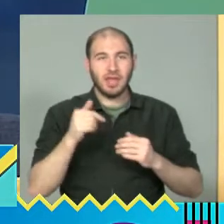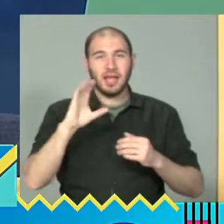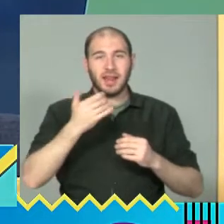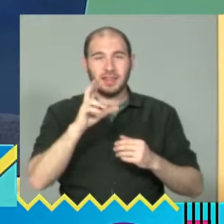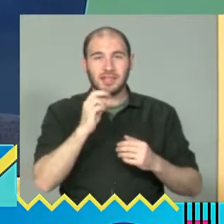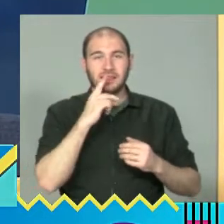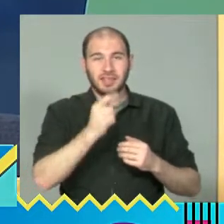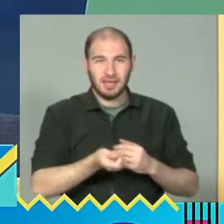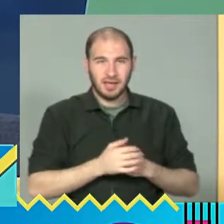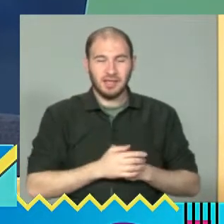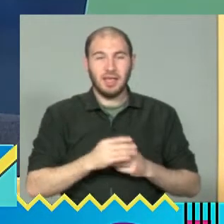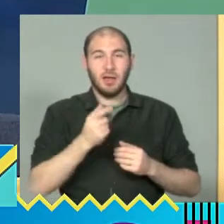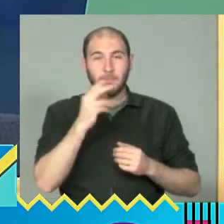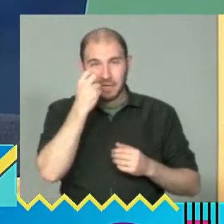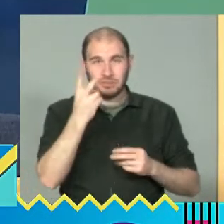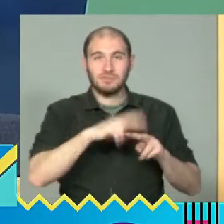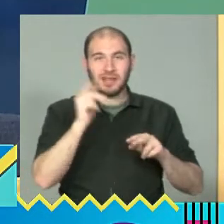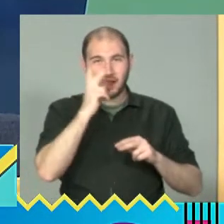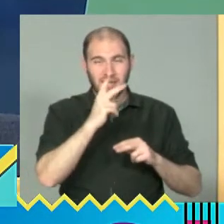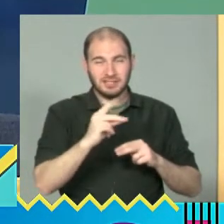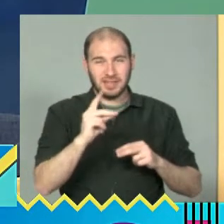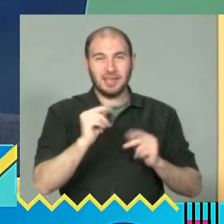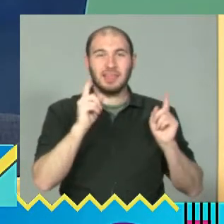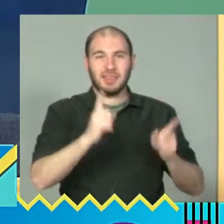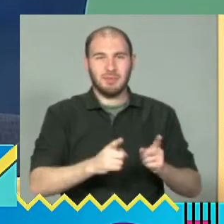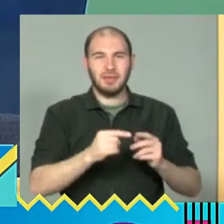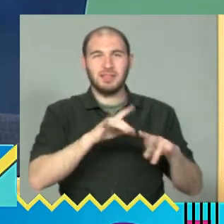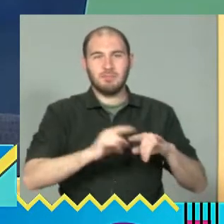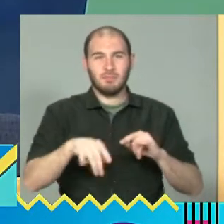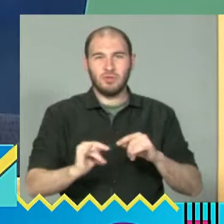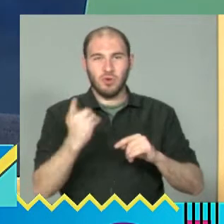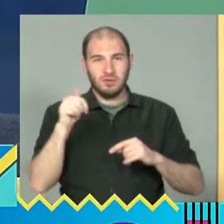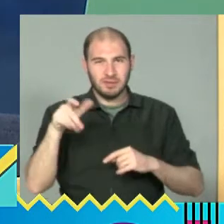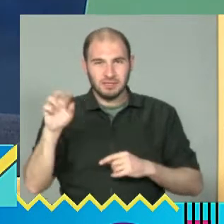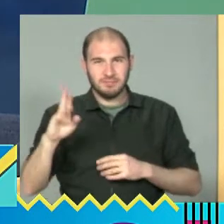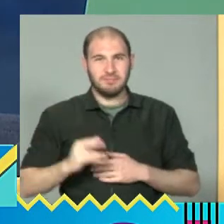Canal 30 TDA, Canal 22 de Supercanal Digital y, por supuesto, a través de